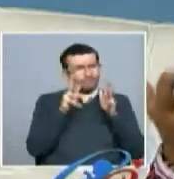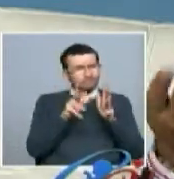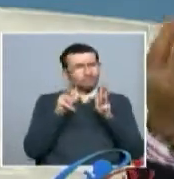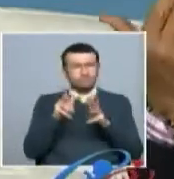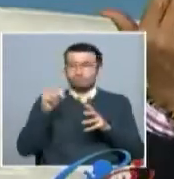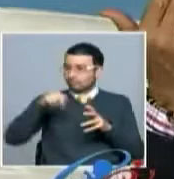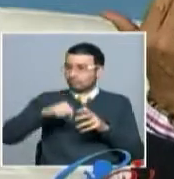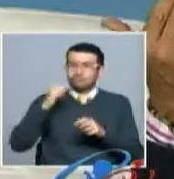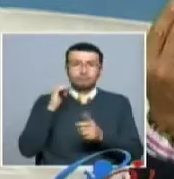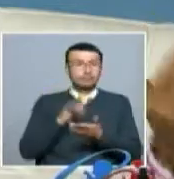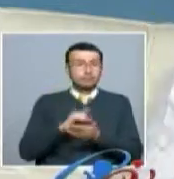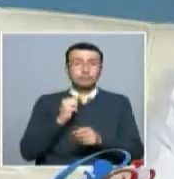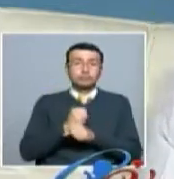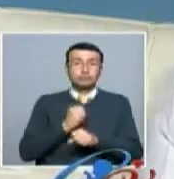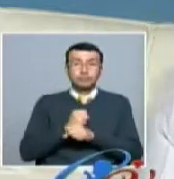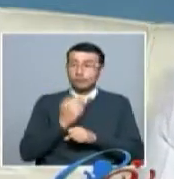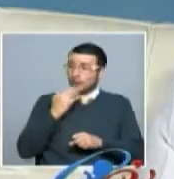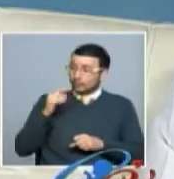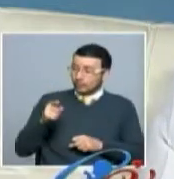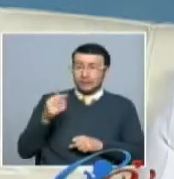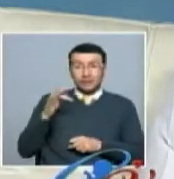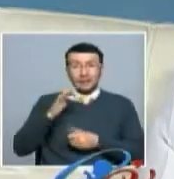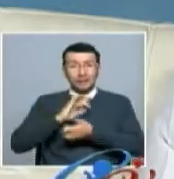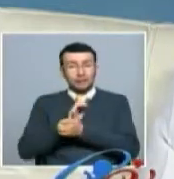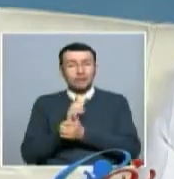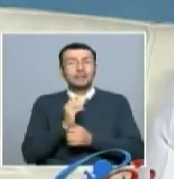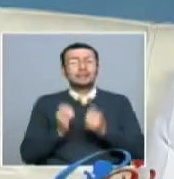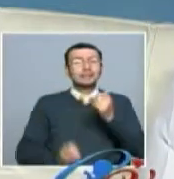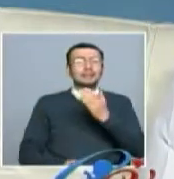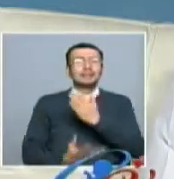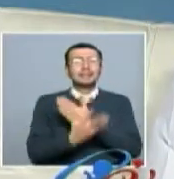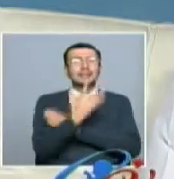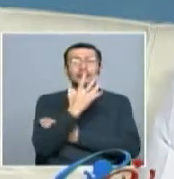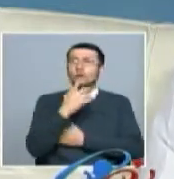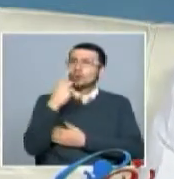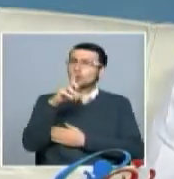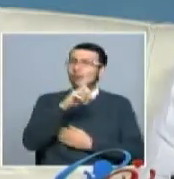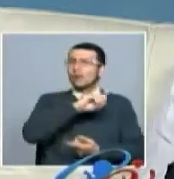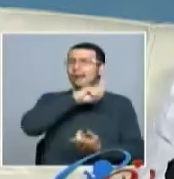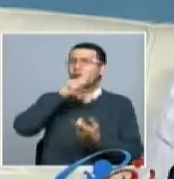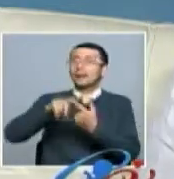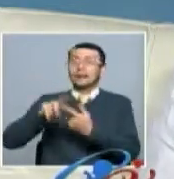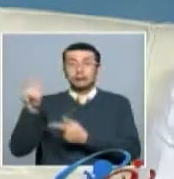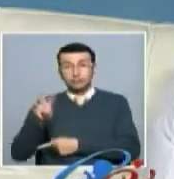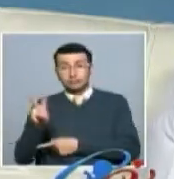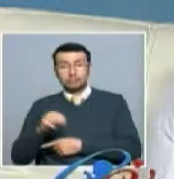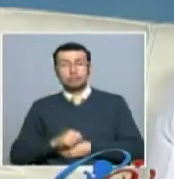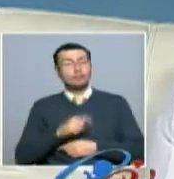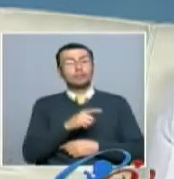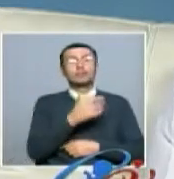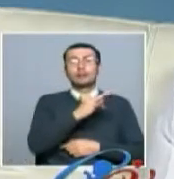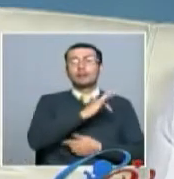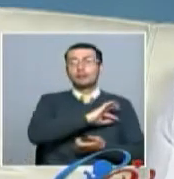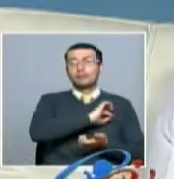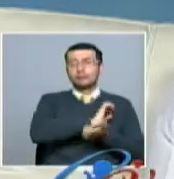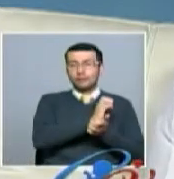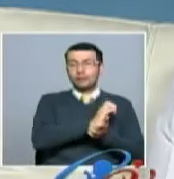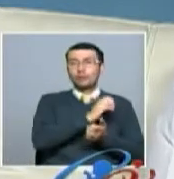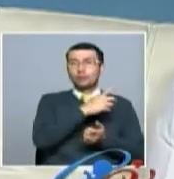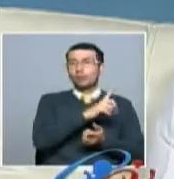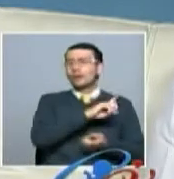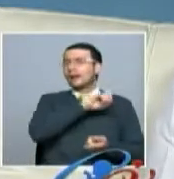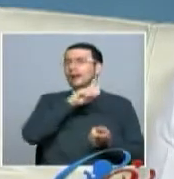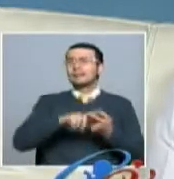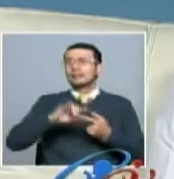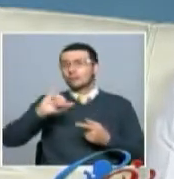Ahora con los nuevos horarios en Telecafé a las 5 de la mañana de lunes a viernes, en Telecafé a las 7 de la noche de lunes a jueves